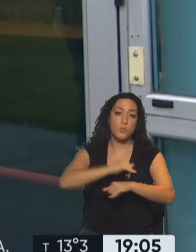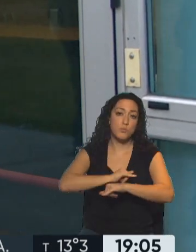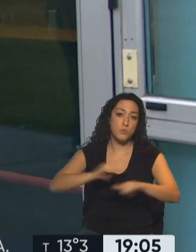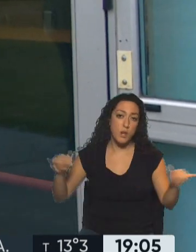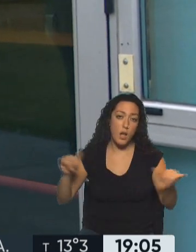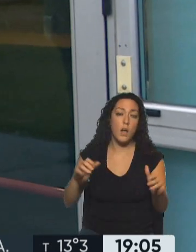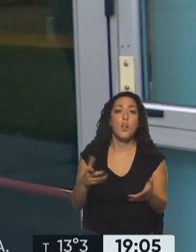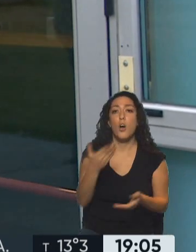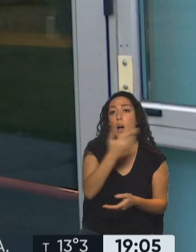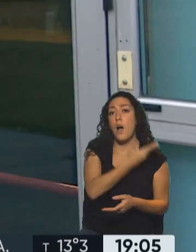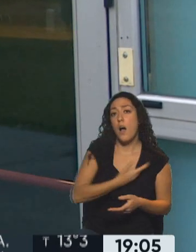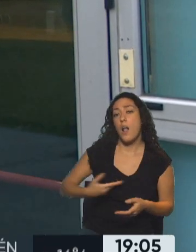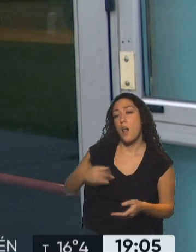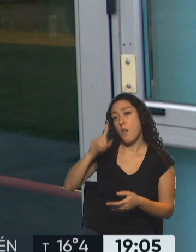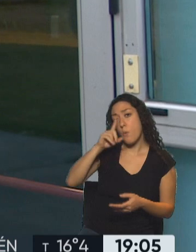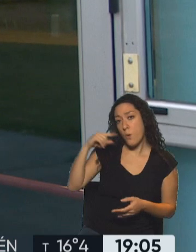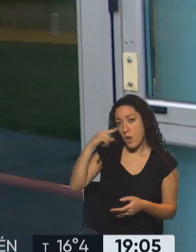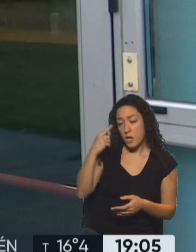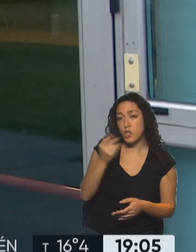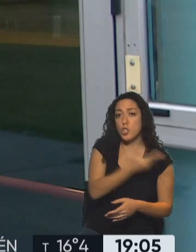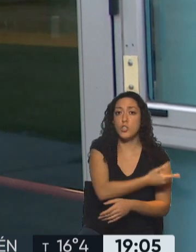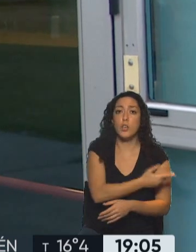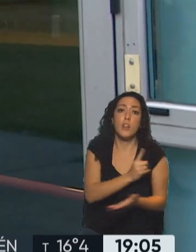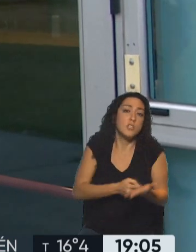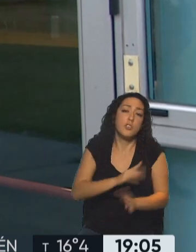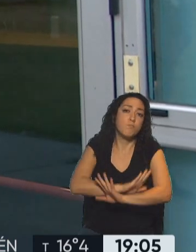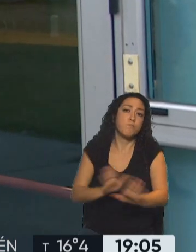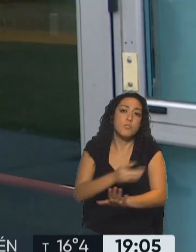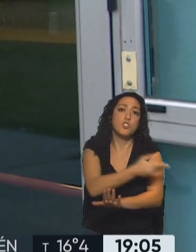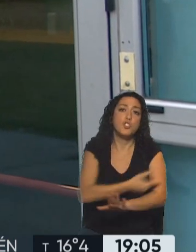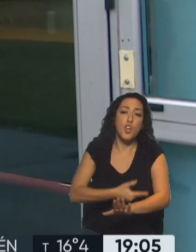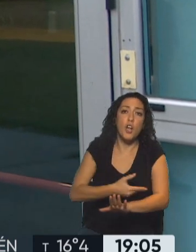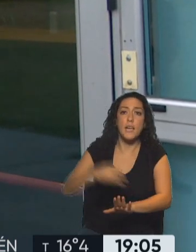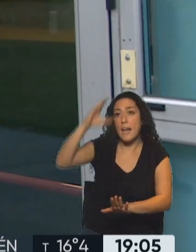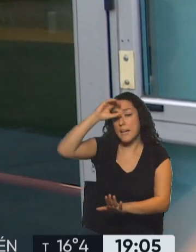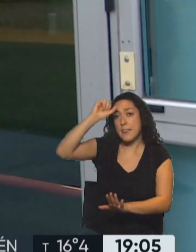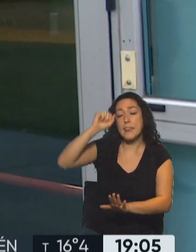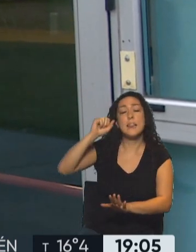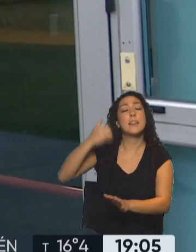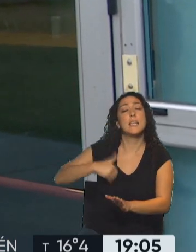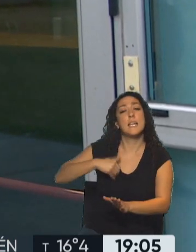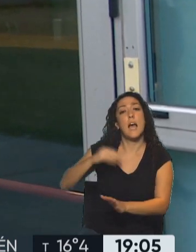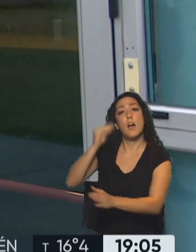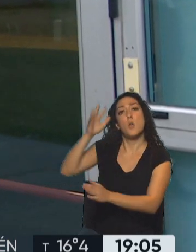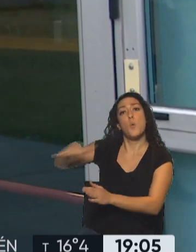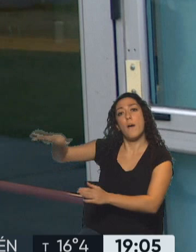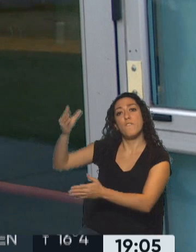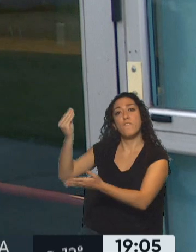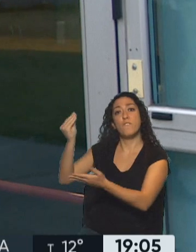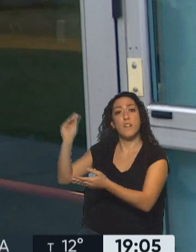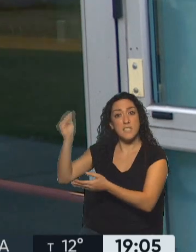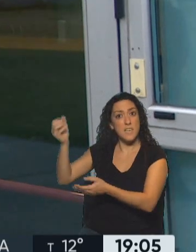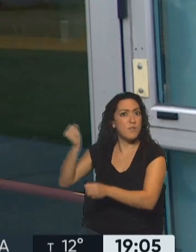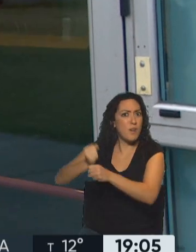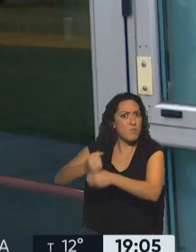del presidente Alberto Fernández, Daniel Scioli volverá a la Embajada Argentina en Brasil, donde realizó un excelente trabajo, y